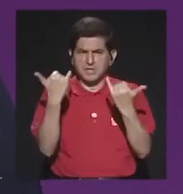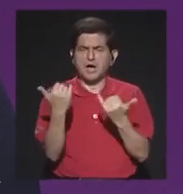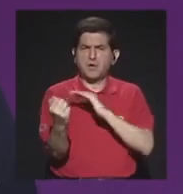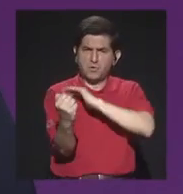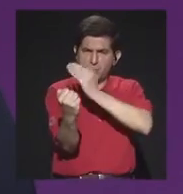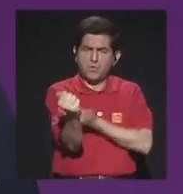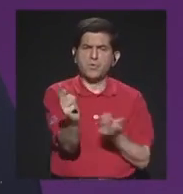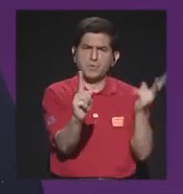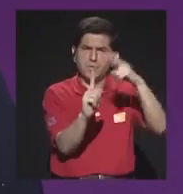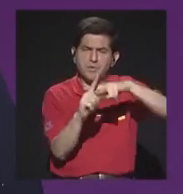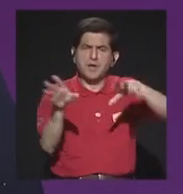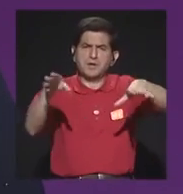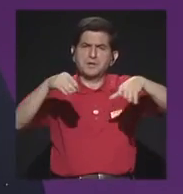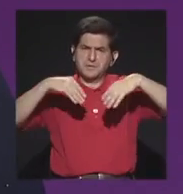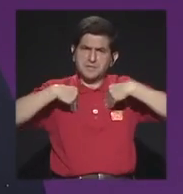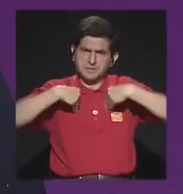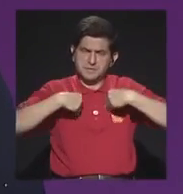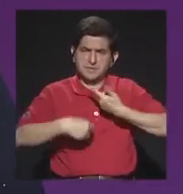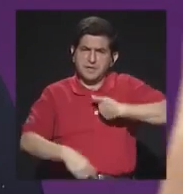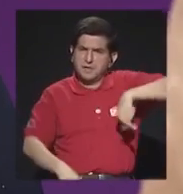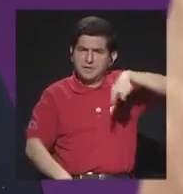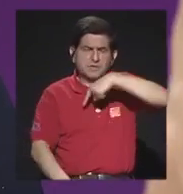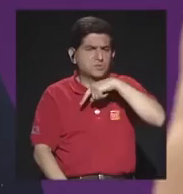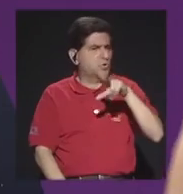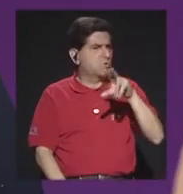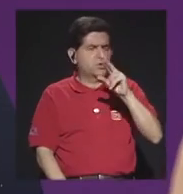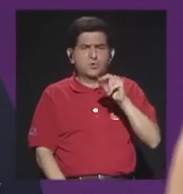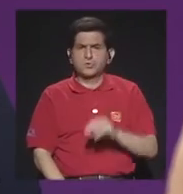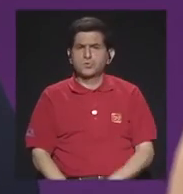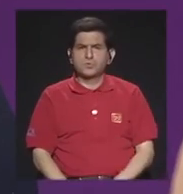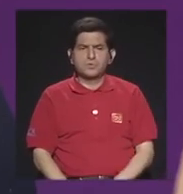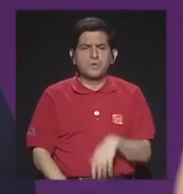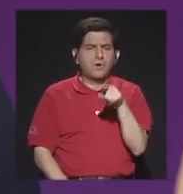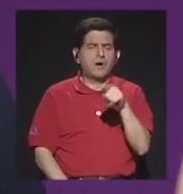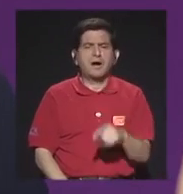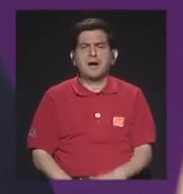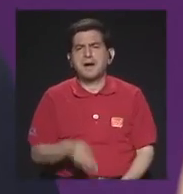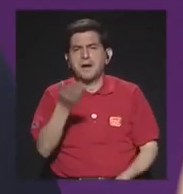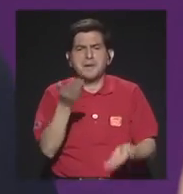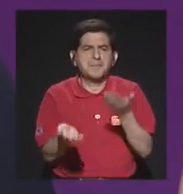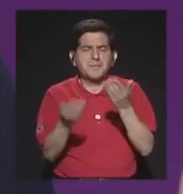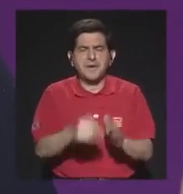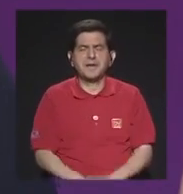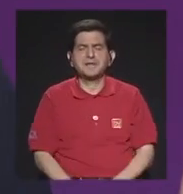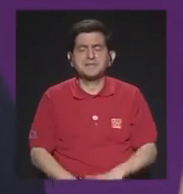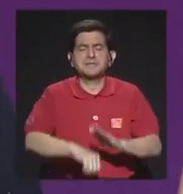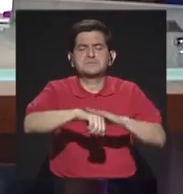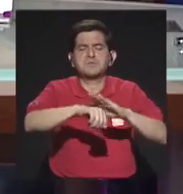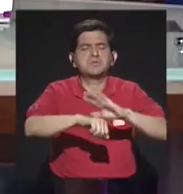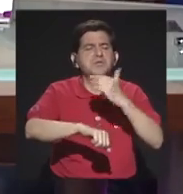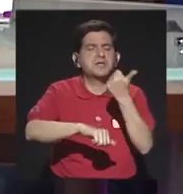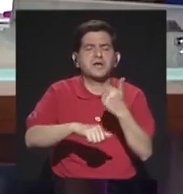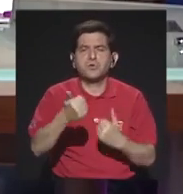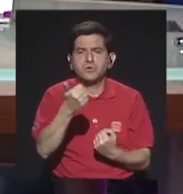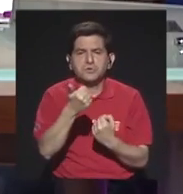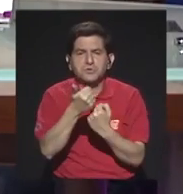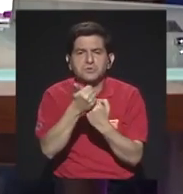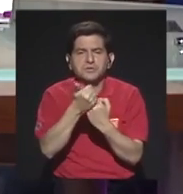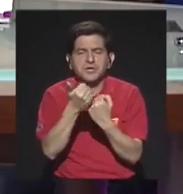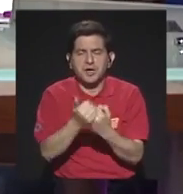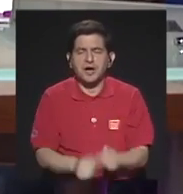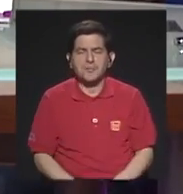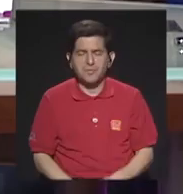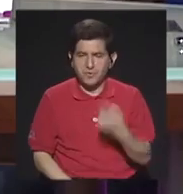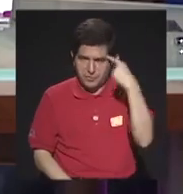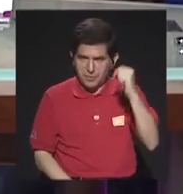que asumimos que no somos ese hombro, ¿verdad?, para poner, para que otros suban, y ahí es donde no calzamos